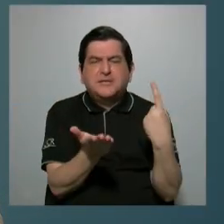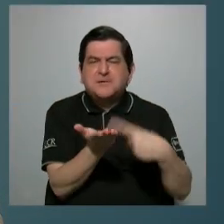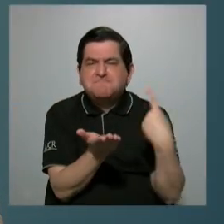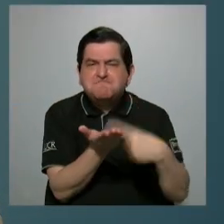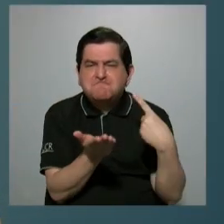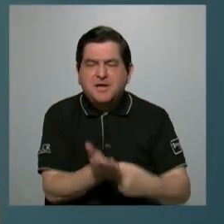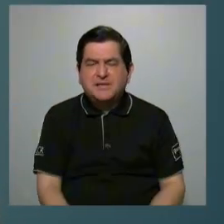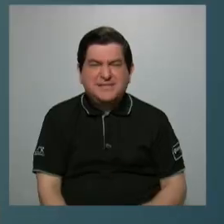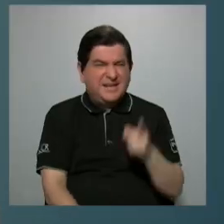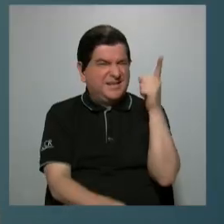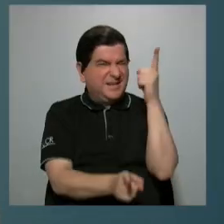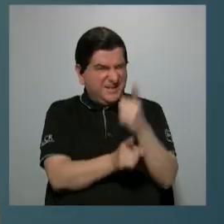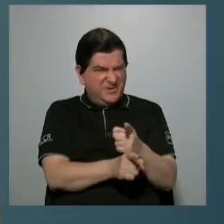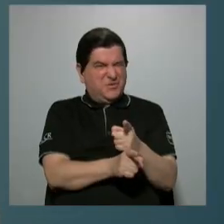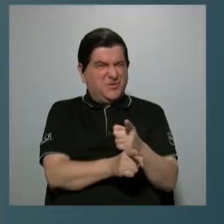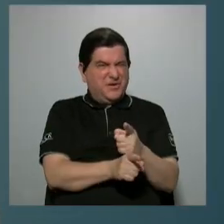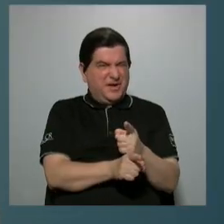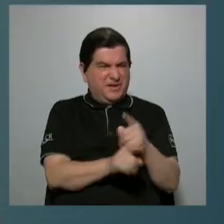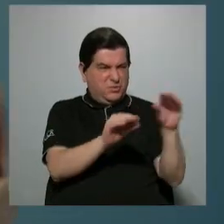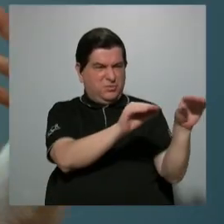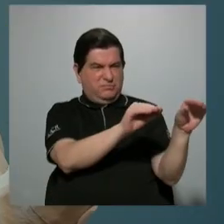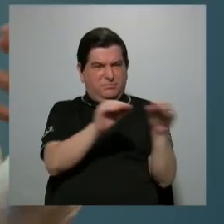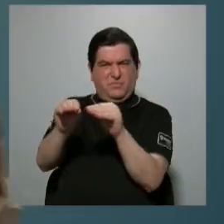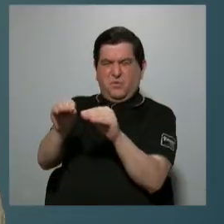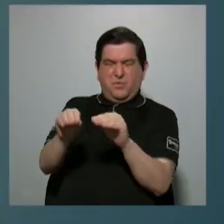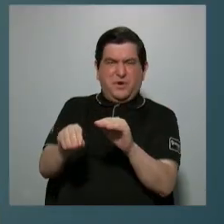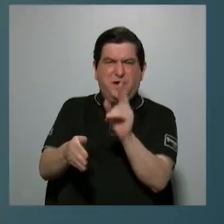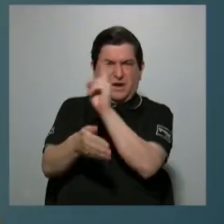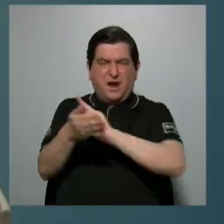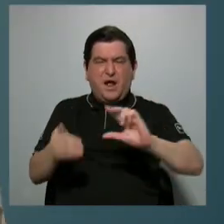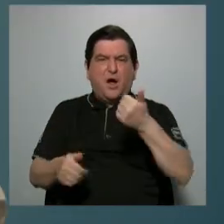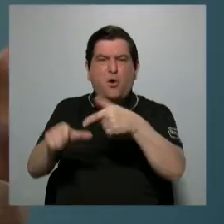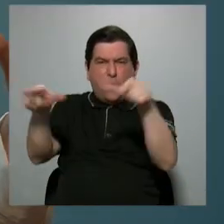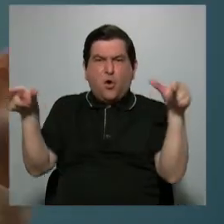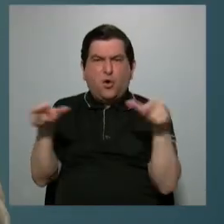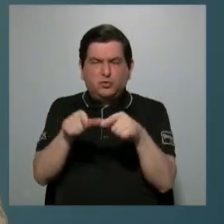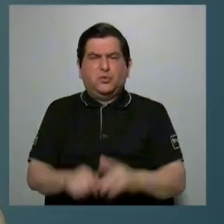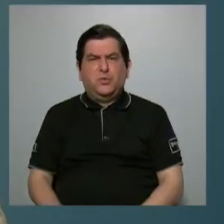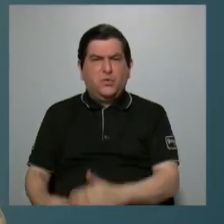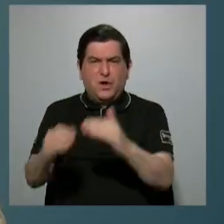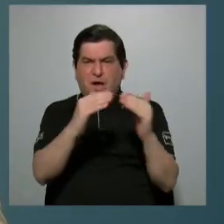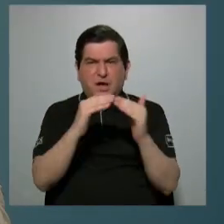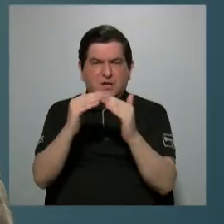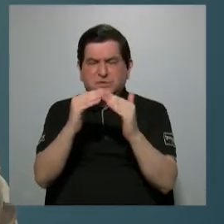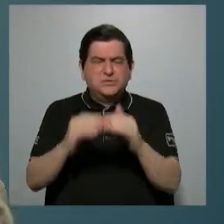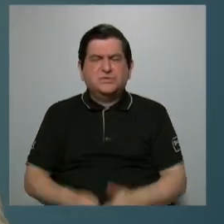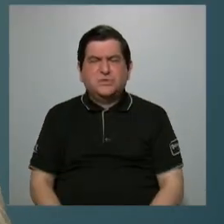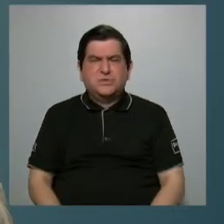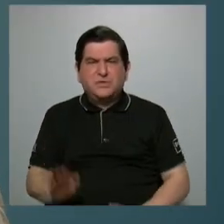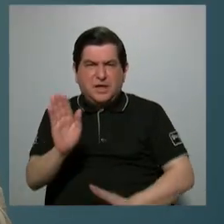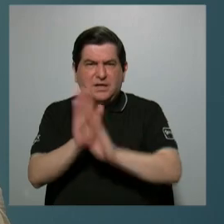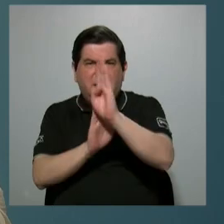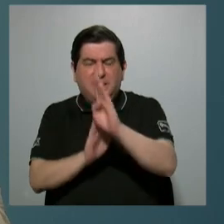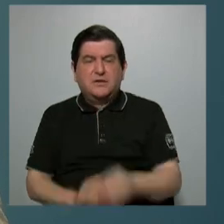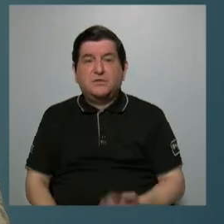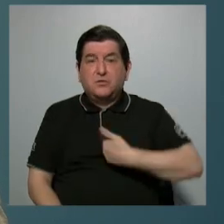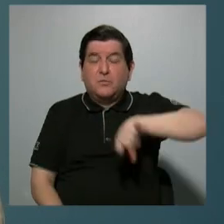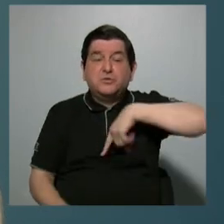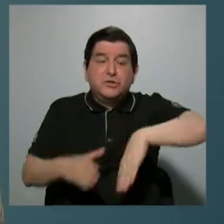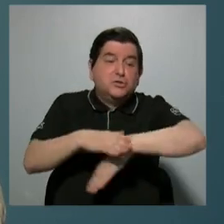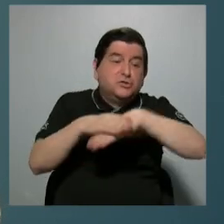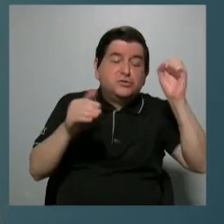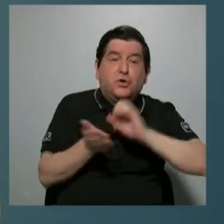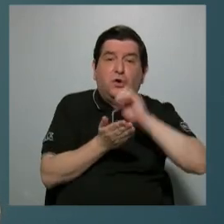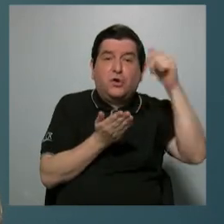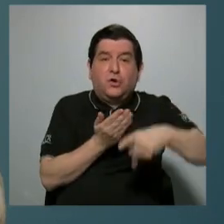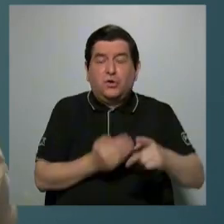era pertinente mover el campus hacia otro lugar de moda donde la ciudad se está desarrollando. Es como si nos quisiéramos ir de San Pedro, no sé,